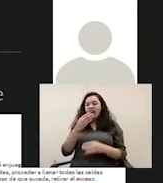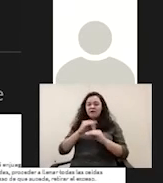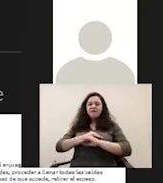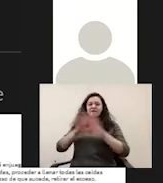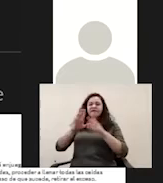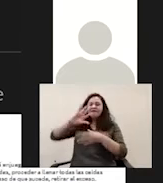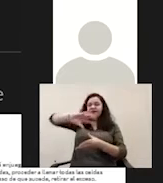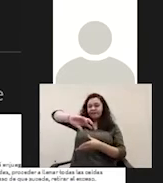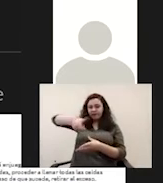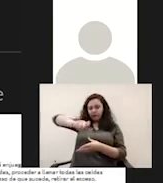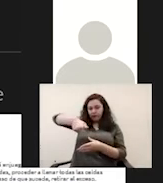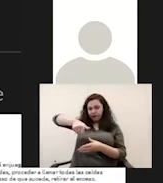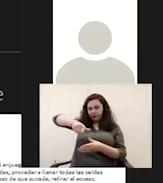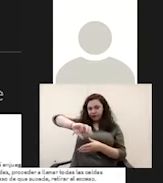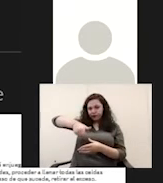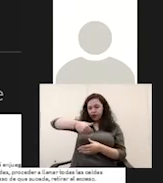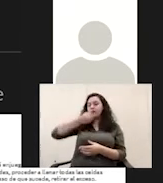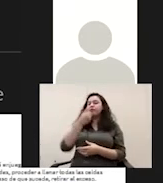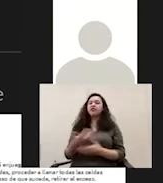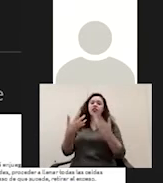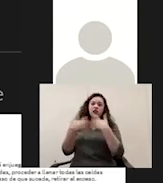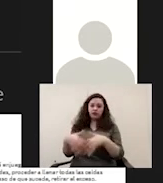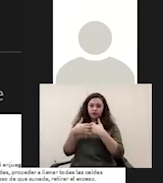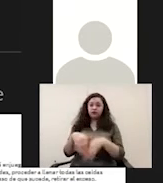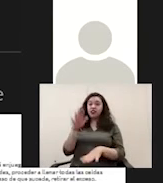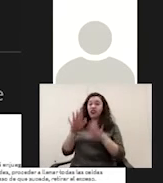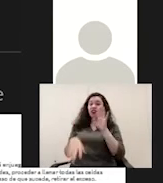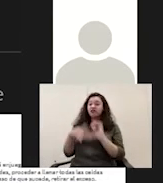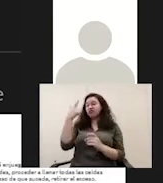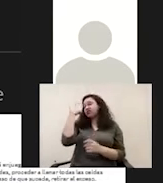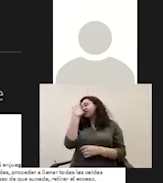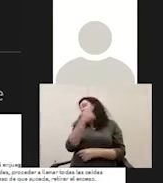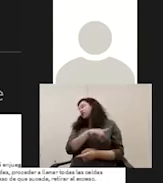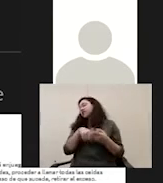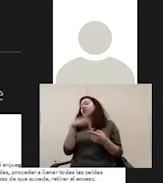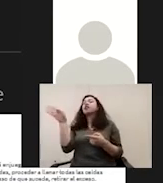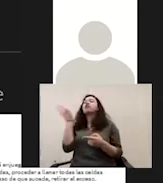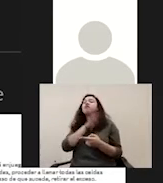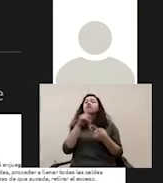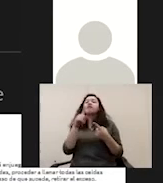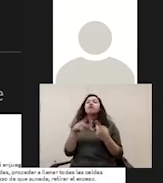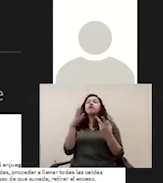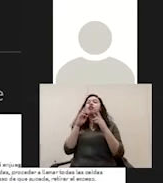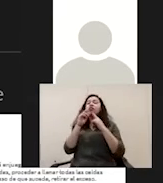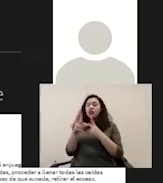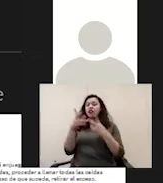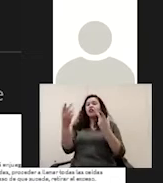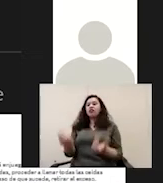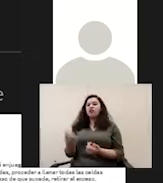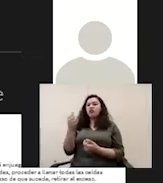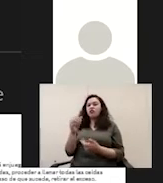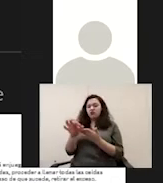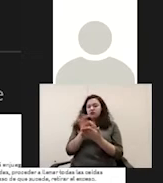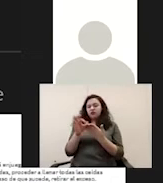llave funcione bien, porque a veces la llave está fea, está mal, está en mal estado, tiene moho, y entonces esa